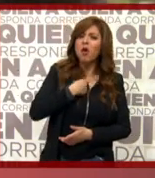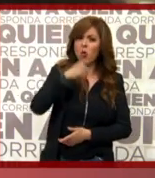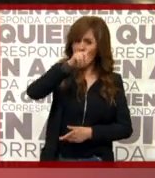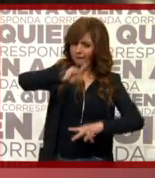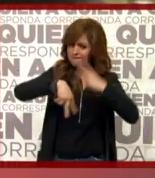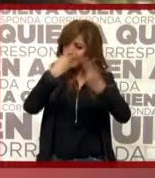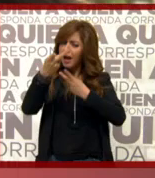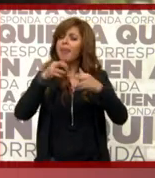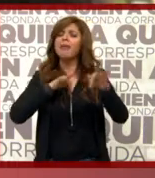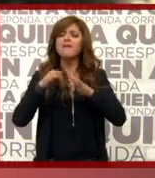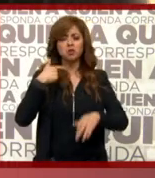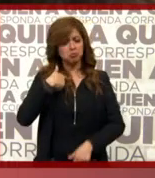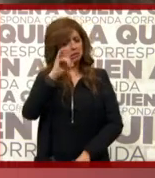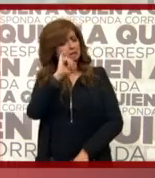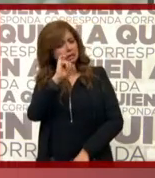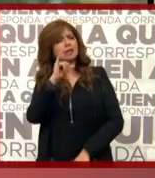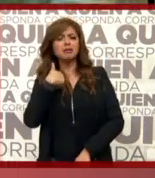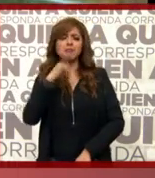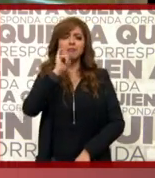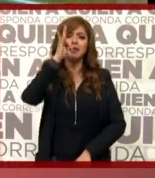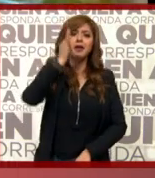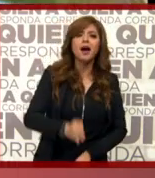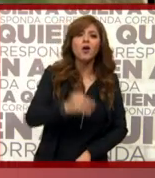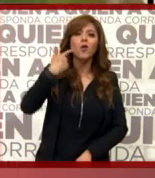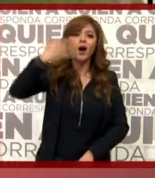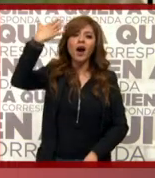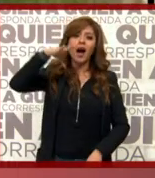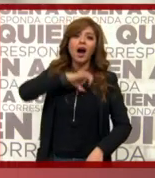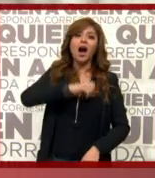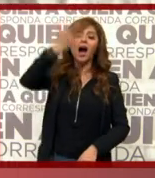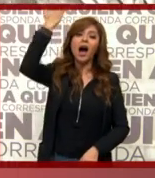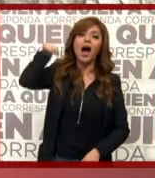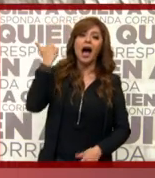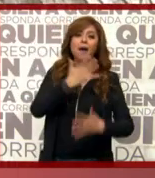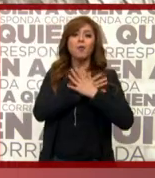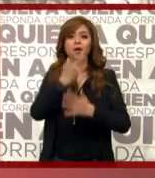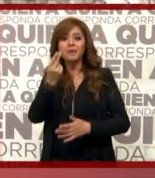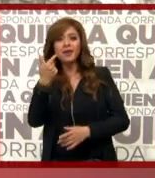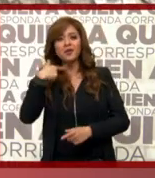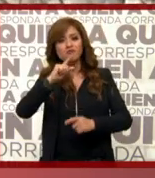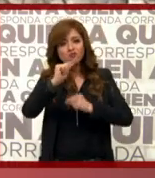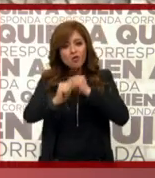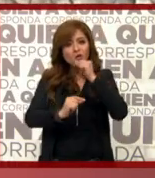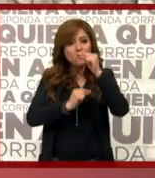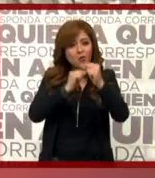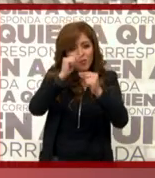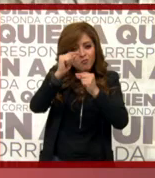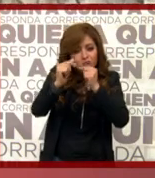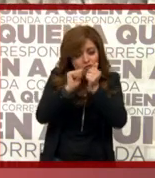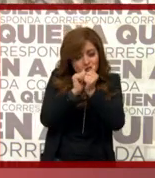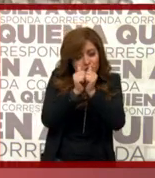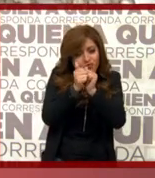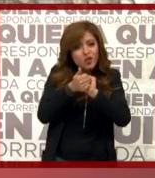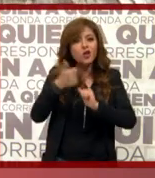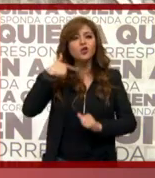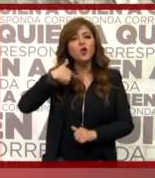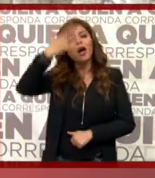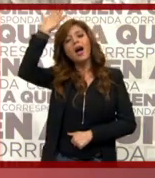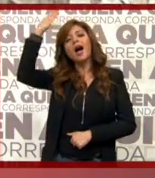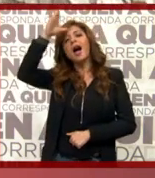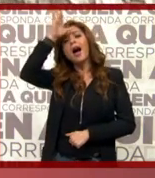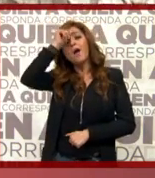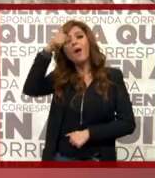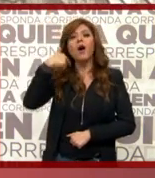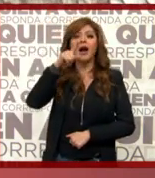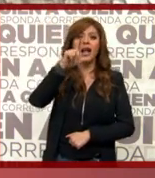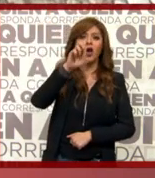chambear yo dije sí obviamente sí soy fan tuyo desde Amores perros y ahí las cosas se fueron dando recuerdo que la química con Leonardo